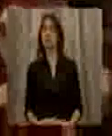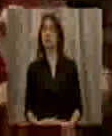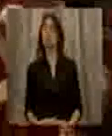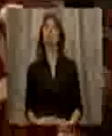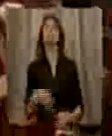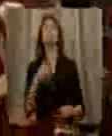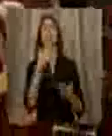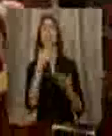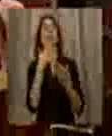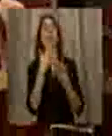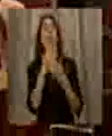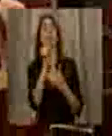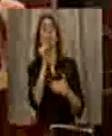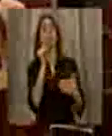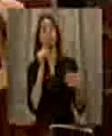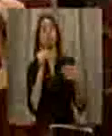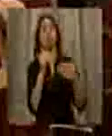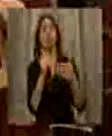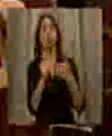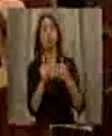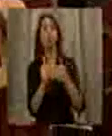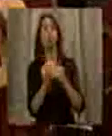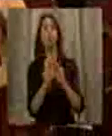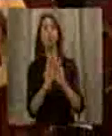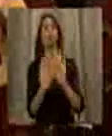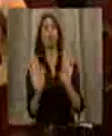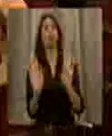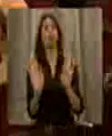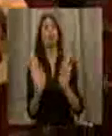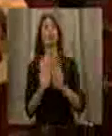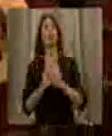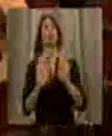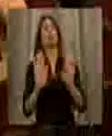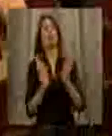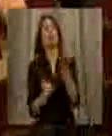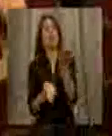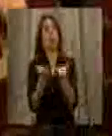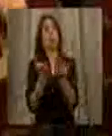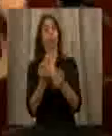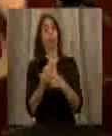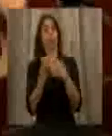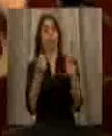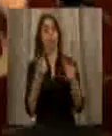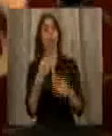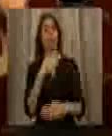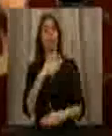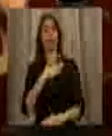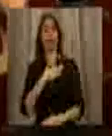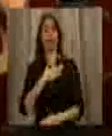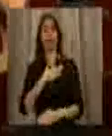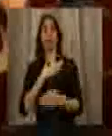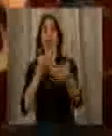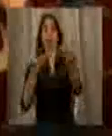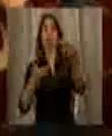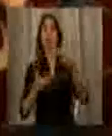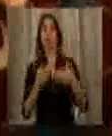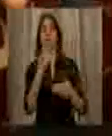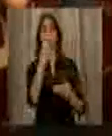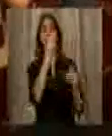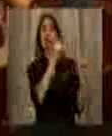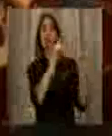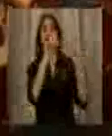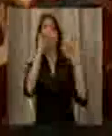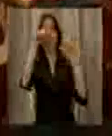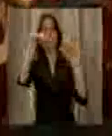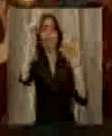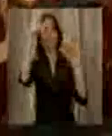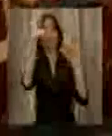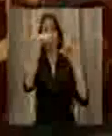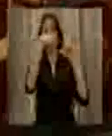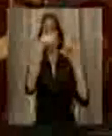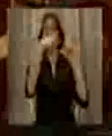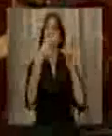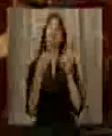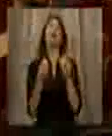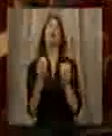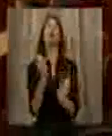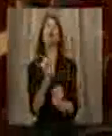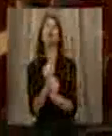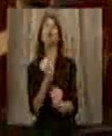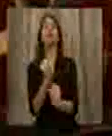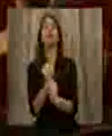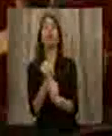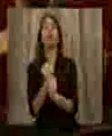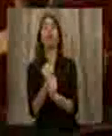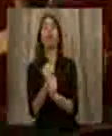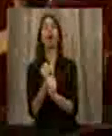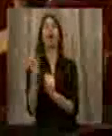Y cuando ya nos aproximamos al cierre de esta cuenta pública, los queremos invitar a ver en imágenes lo que ha sido el